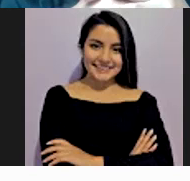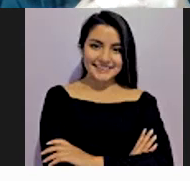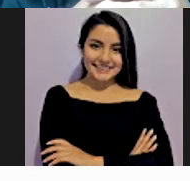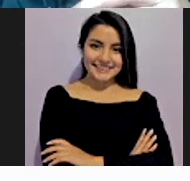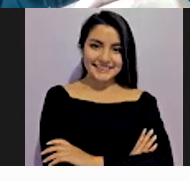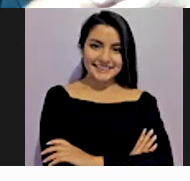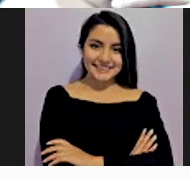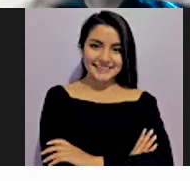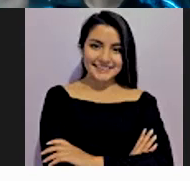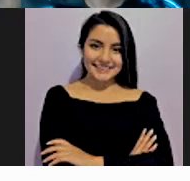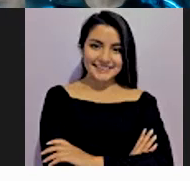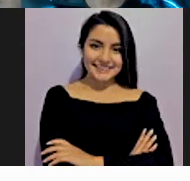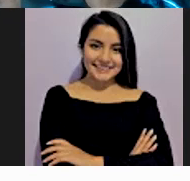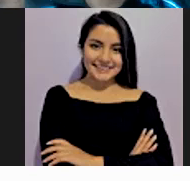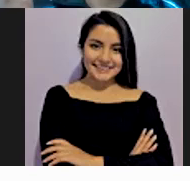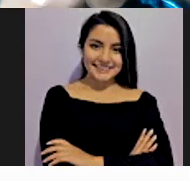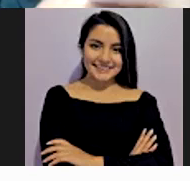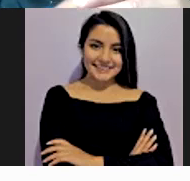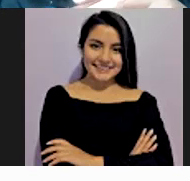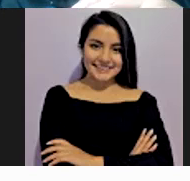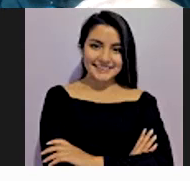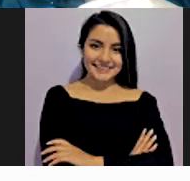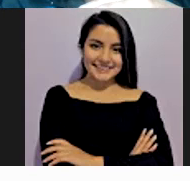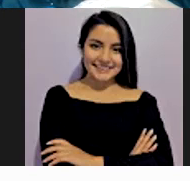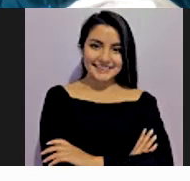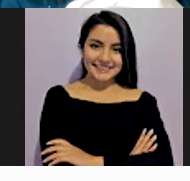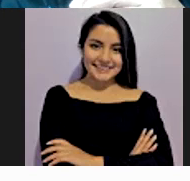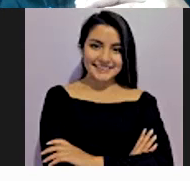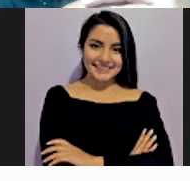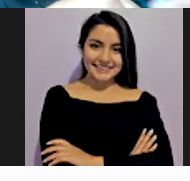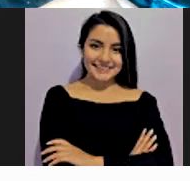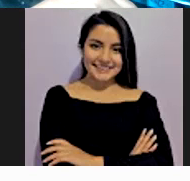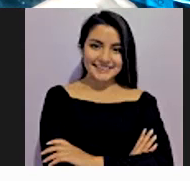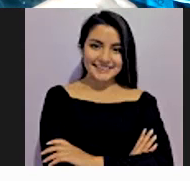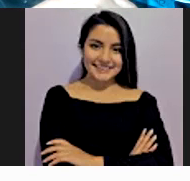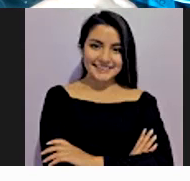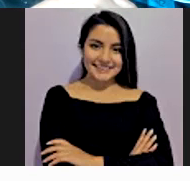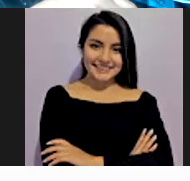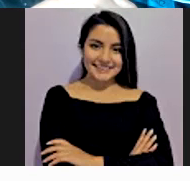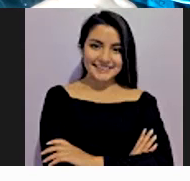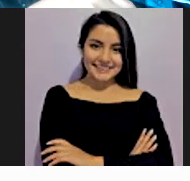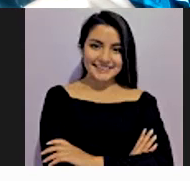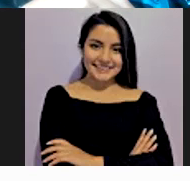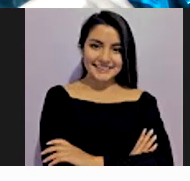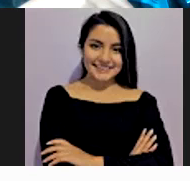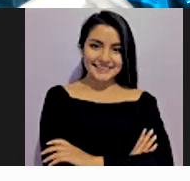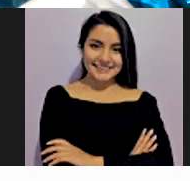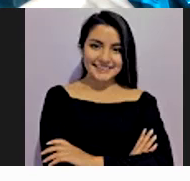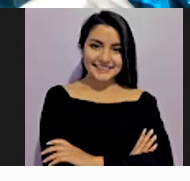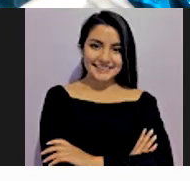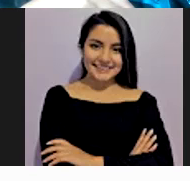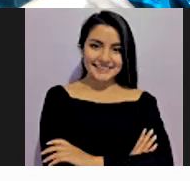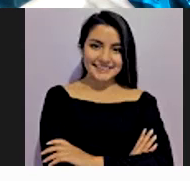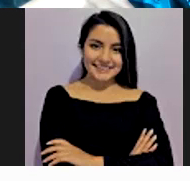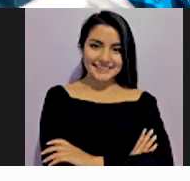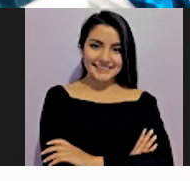damos complexivos no tiene en el sistema, no está el nombre del estudiante y que había enviado un correo exactamente el que usted le ha dicho, pues